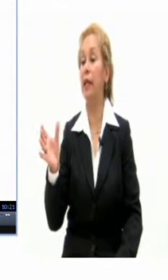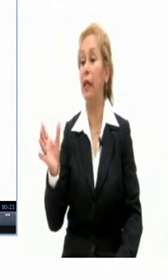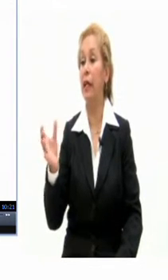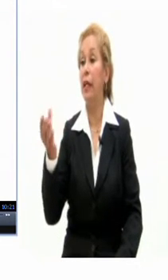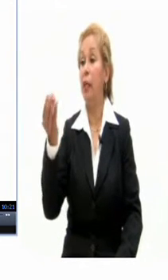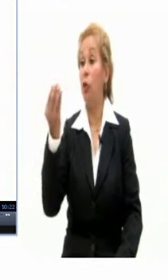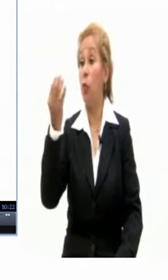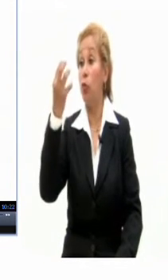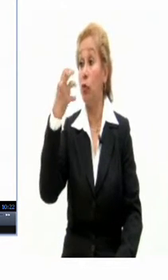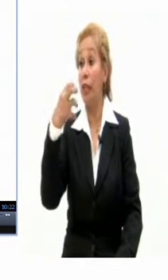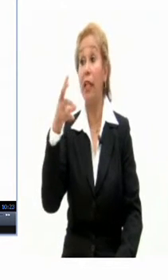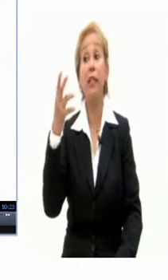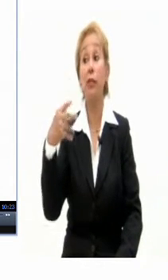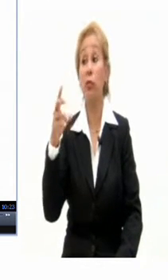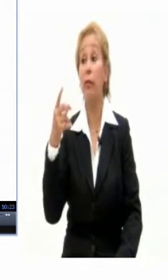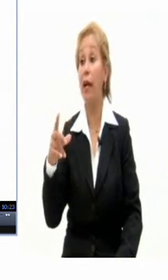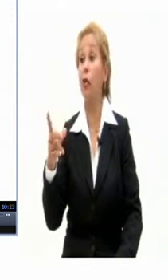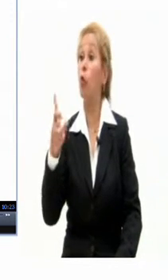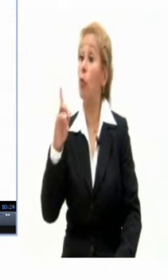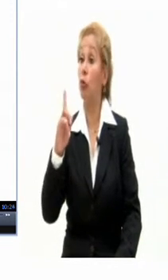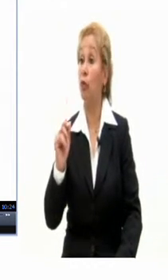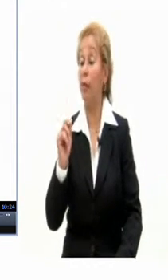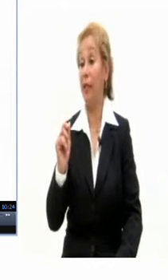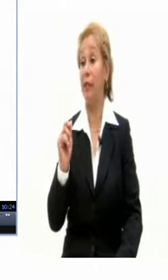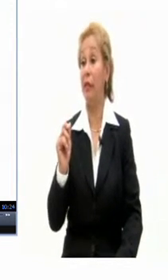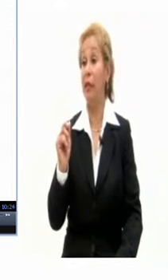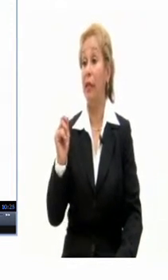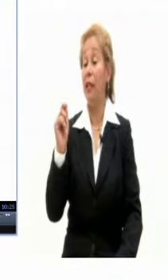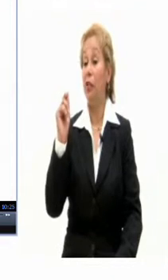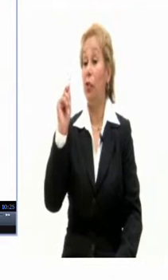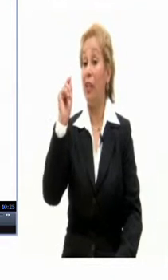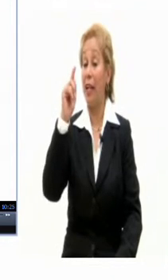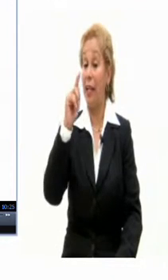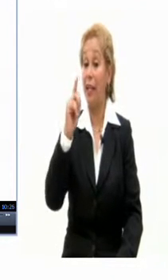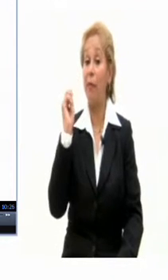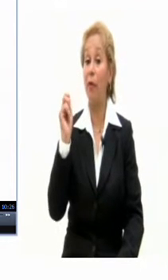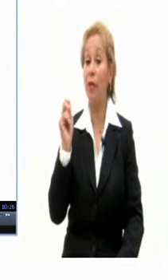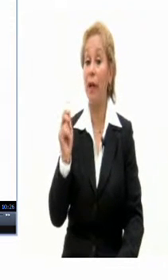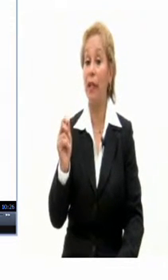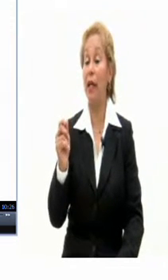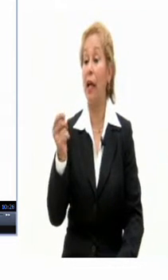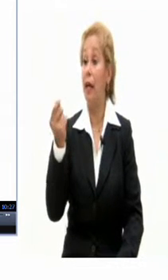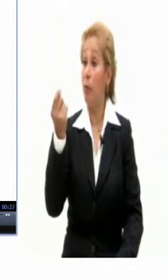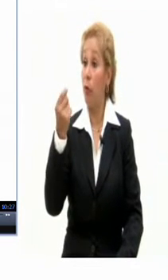Esto implica que, como ustedes ya observaron oportunamente,